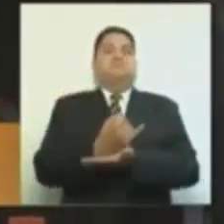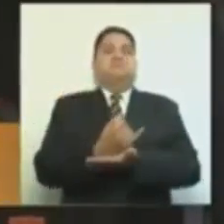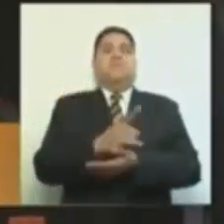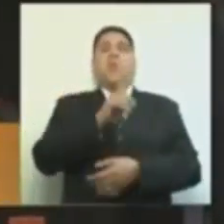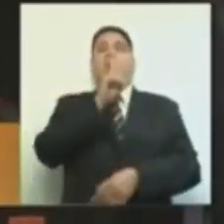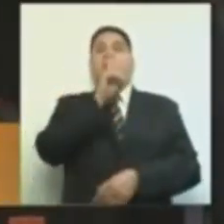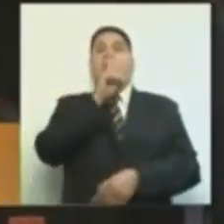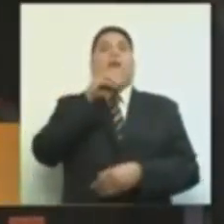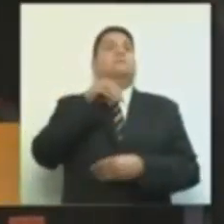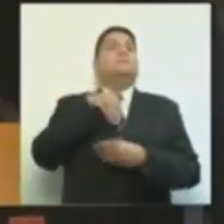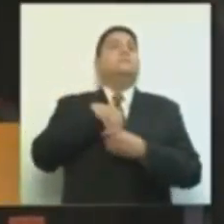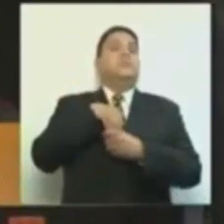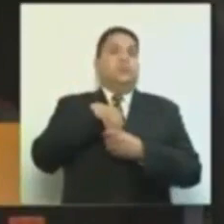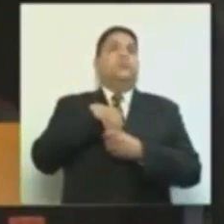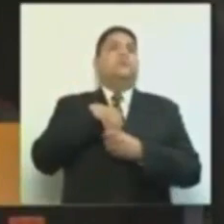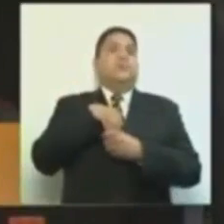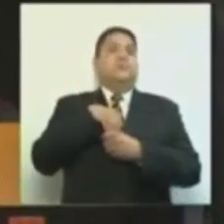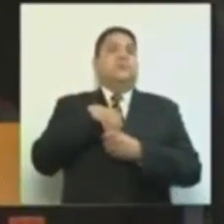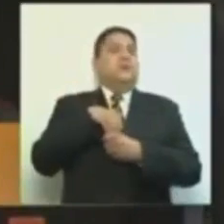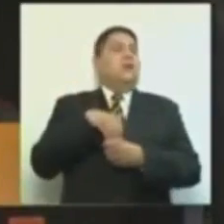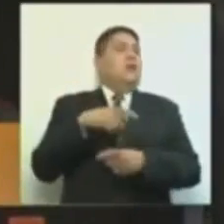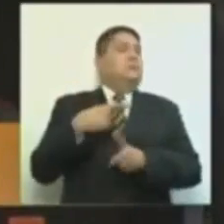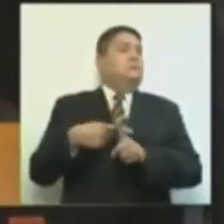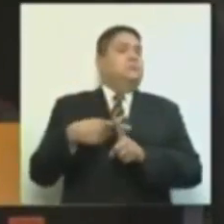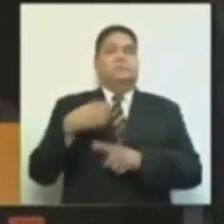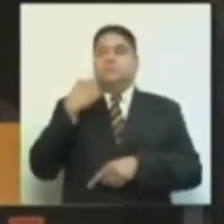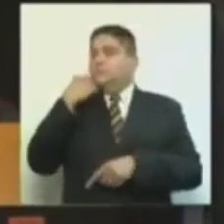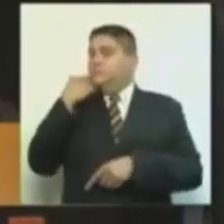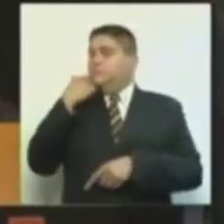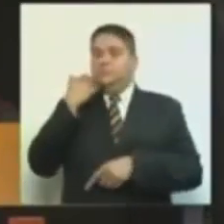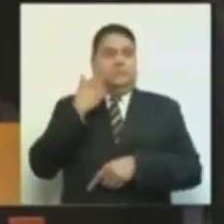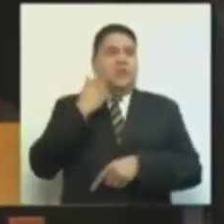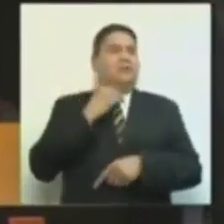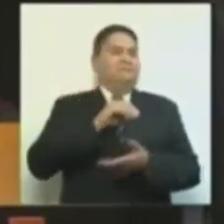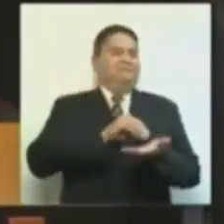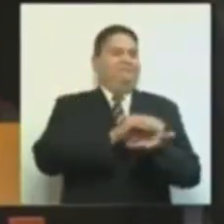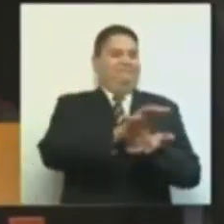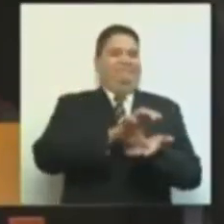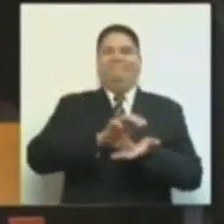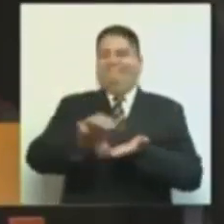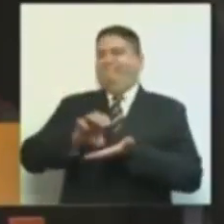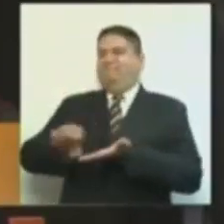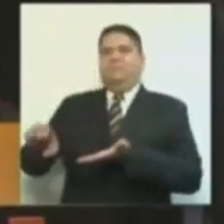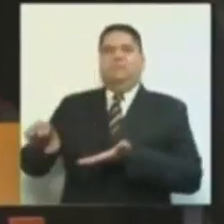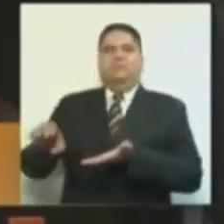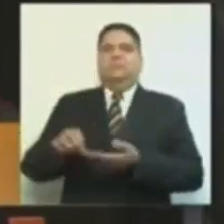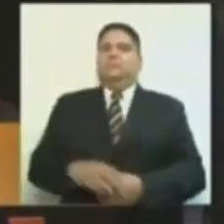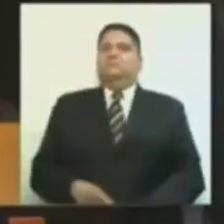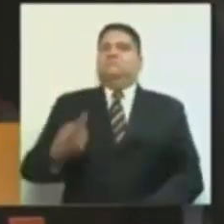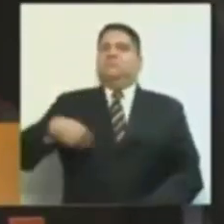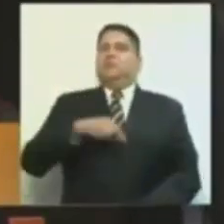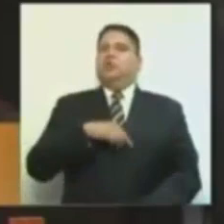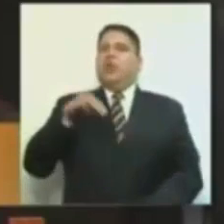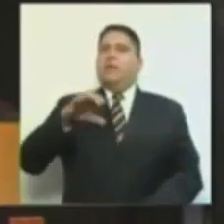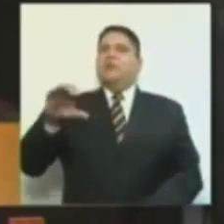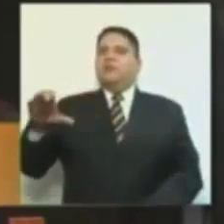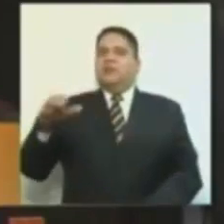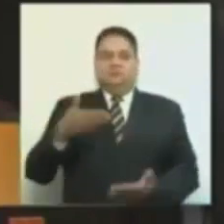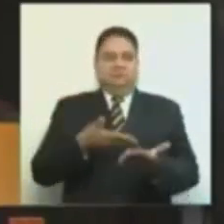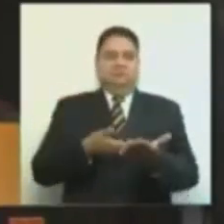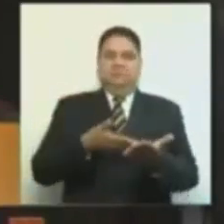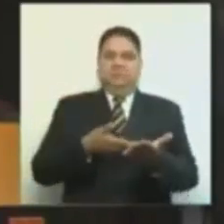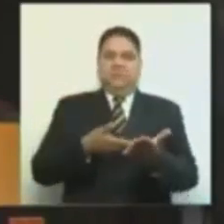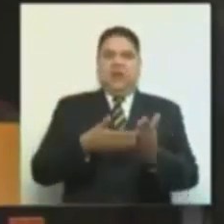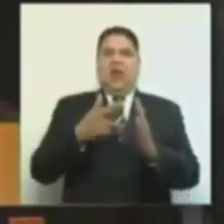discrecionalidad y clientelismo. Por ello, Movimiento Ciudadano se opone a